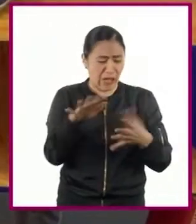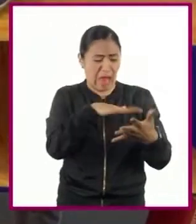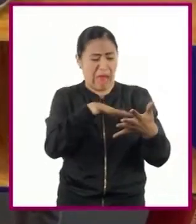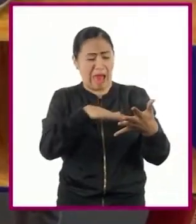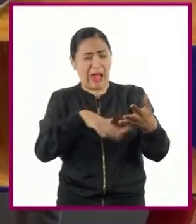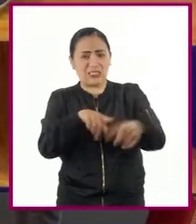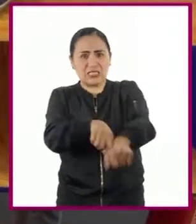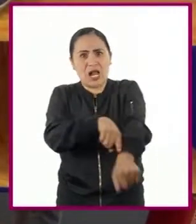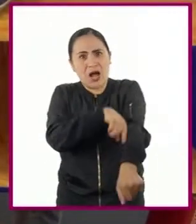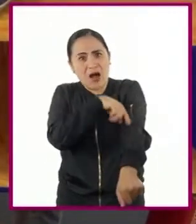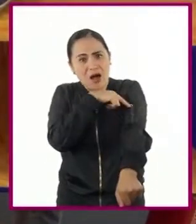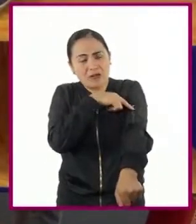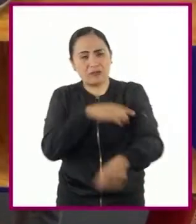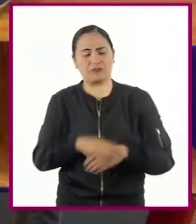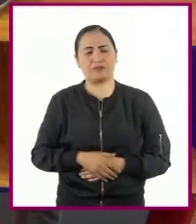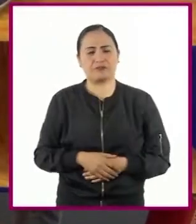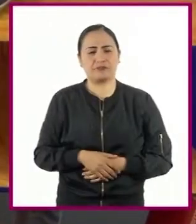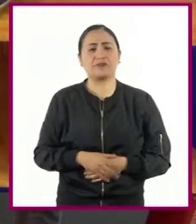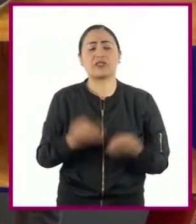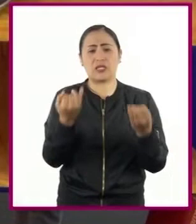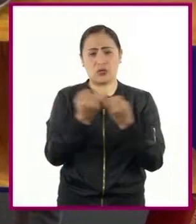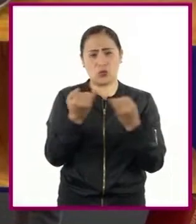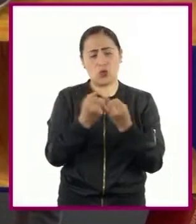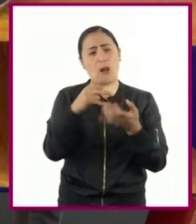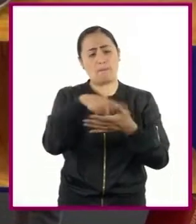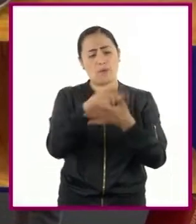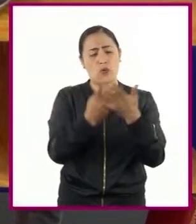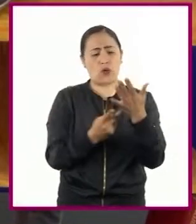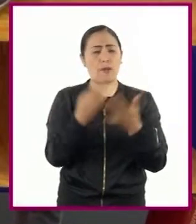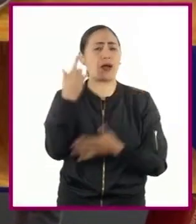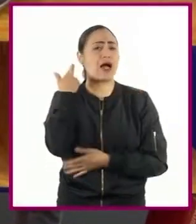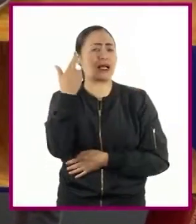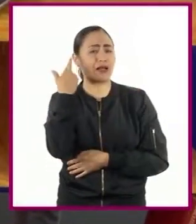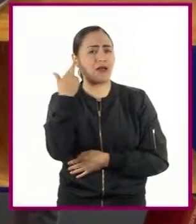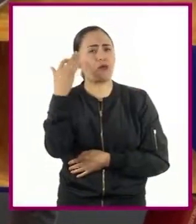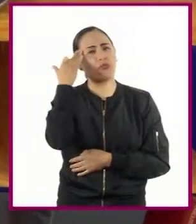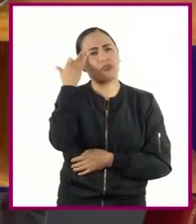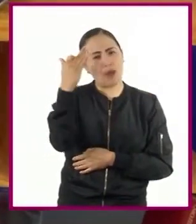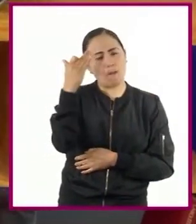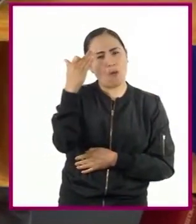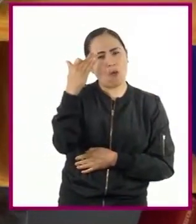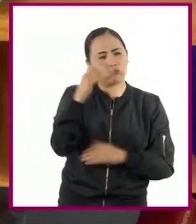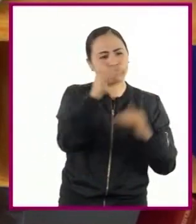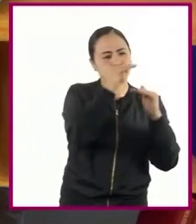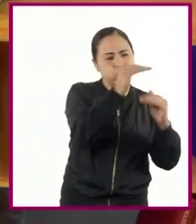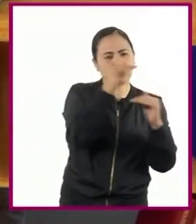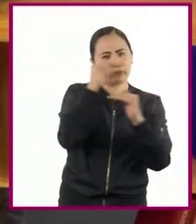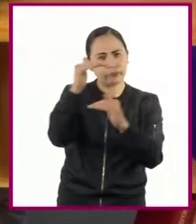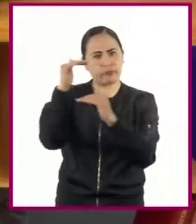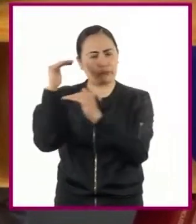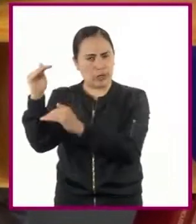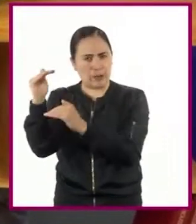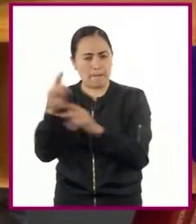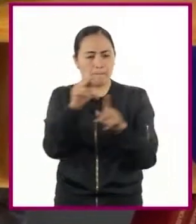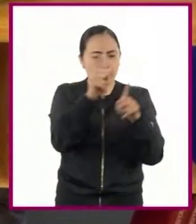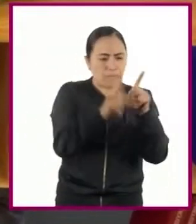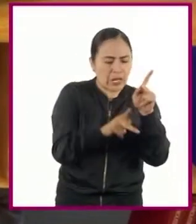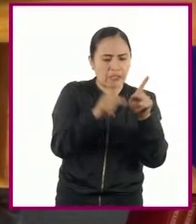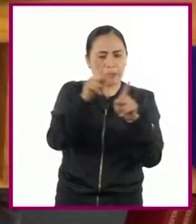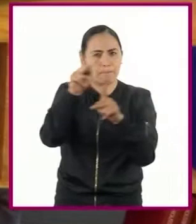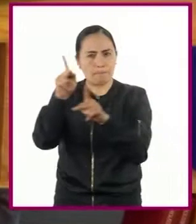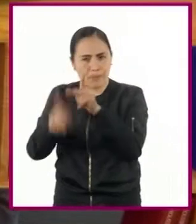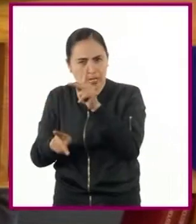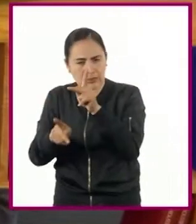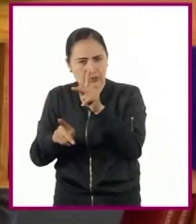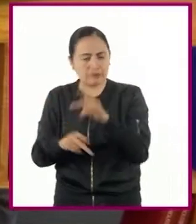También es importante que sepan que los programas de radio tienen diversa duración y dependiendo del tiempo destinado a cada segmento o